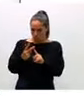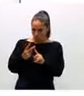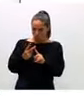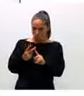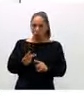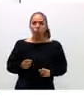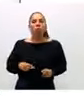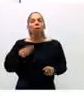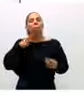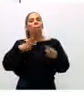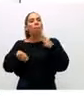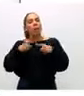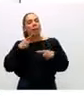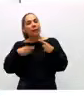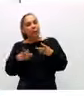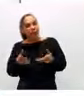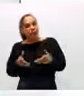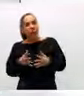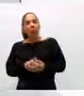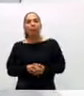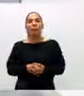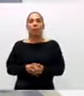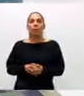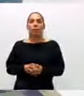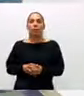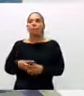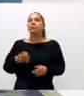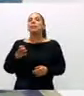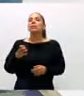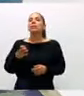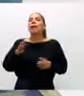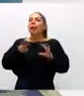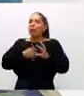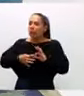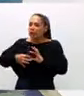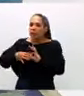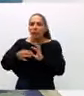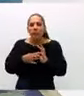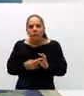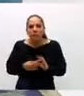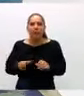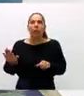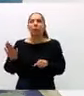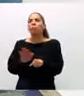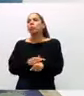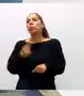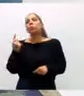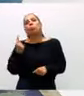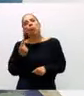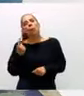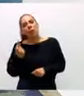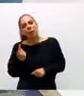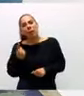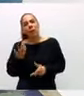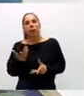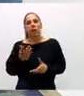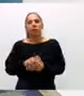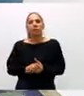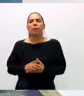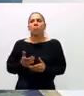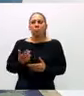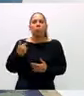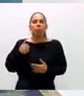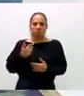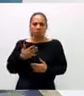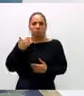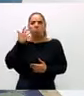Aquí es claro que es una escuela que tiene un equipo de mediadores pares. Estos equipos de